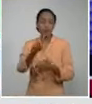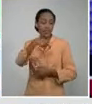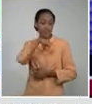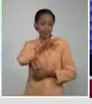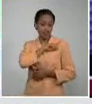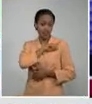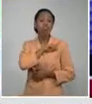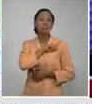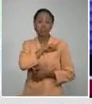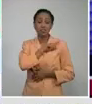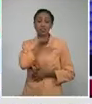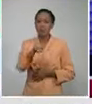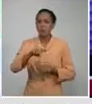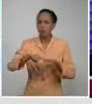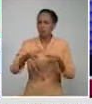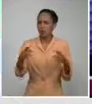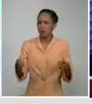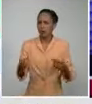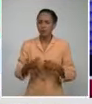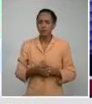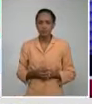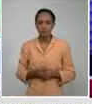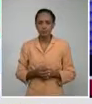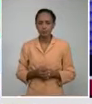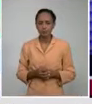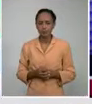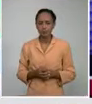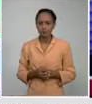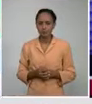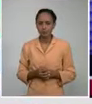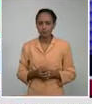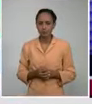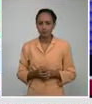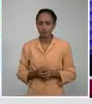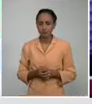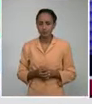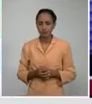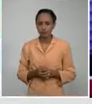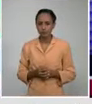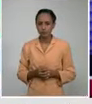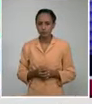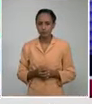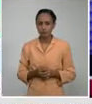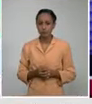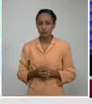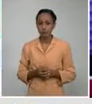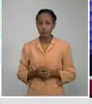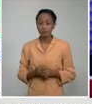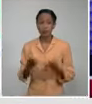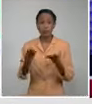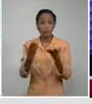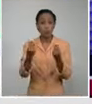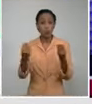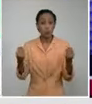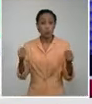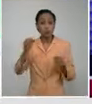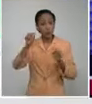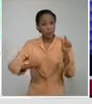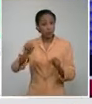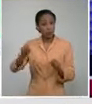que tiene que ver con la alta cifra de casos que se han